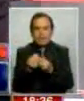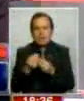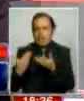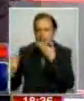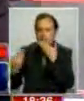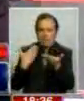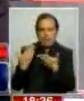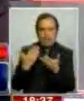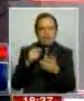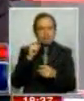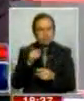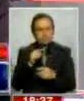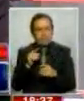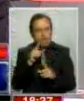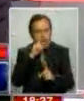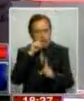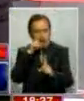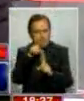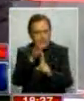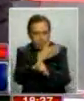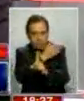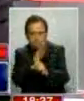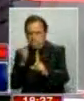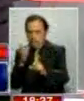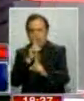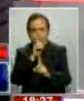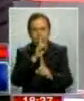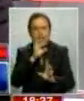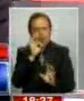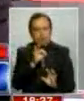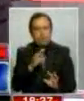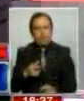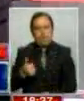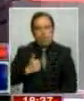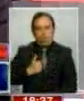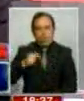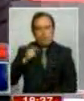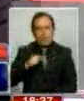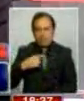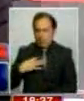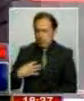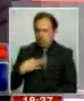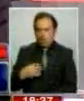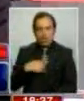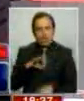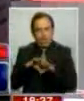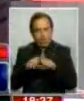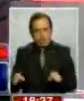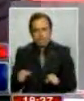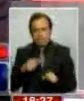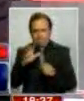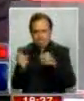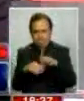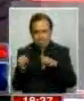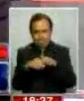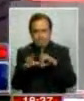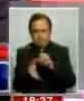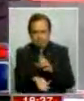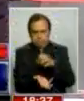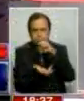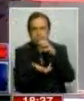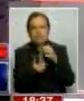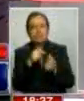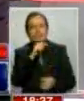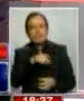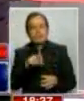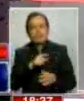no pierda el objetivo. Ingresos permanentes para el Estado para cumplir con nuestros compromisos con la ciudadanía y mejorar en la estructura, digamos, tributaria,